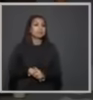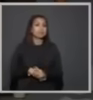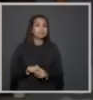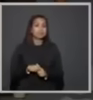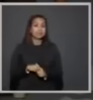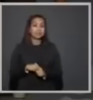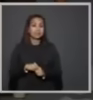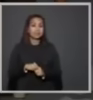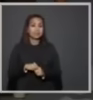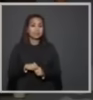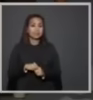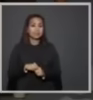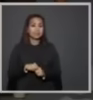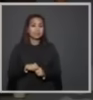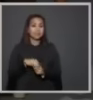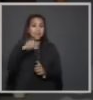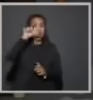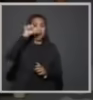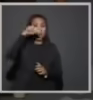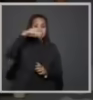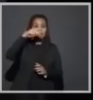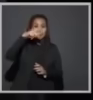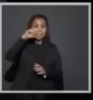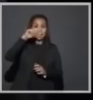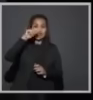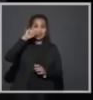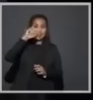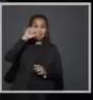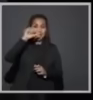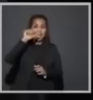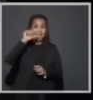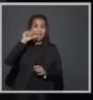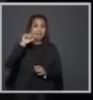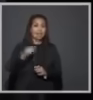Moralizarlos. Amnistía para delincuentes.